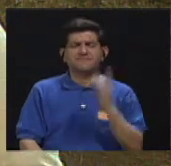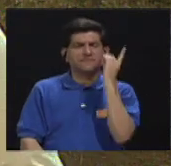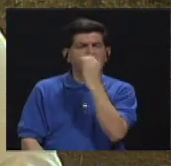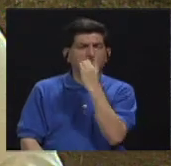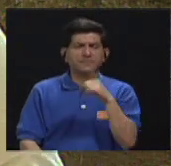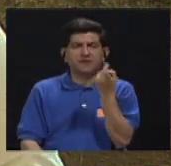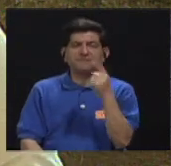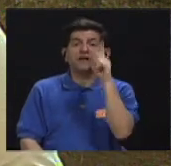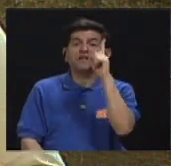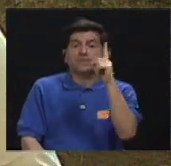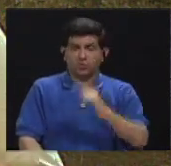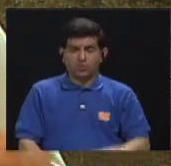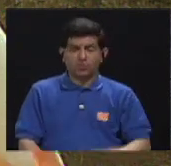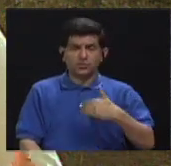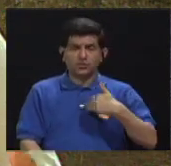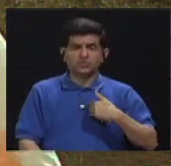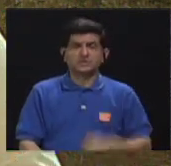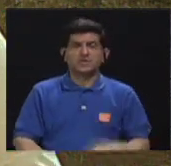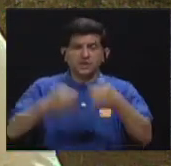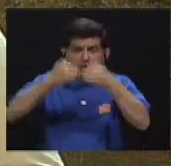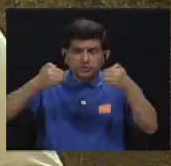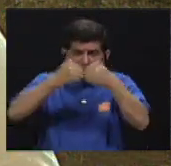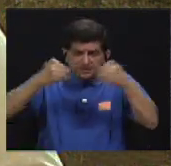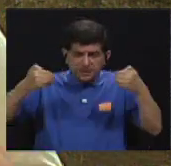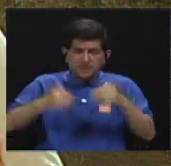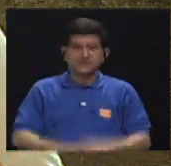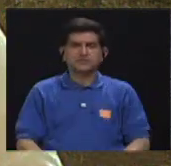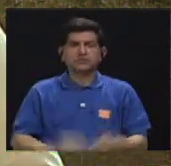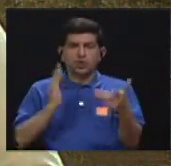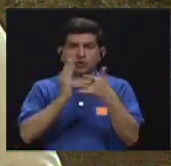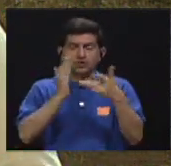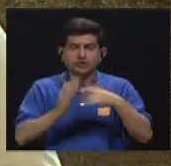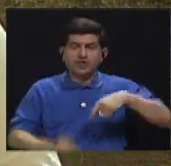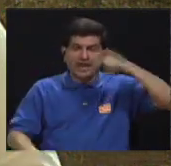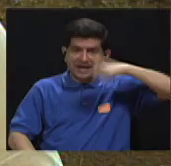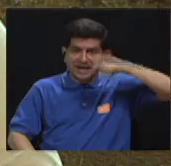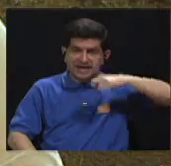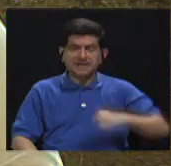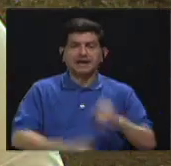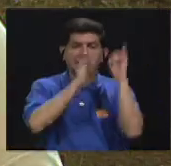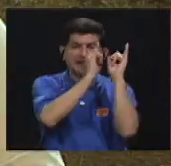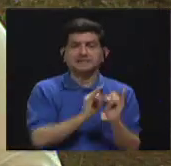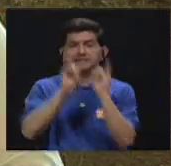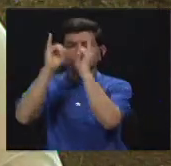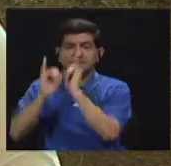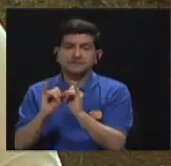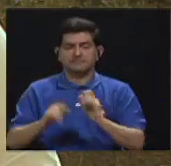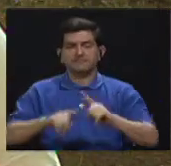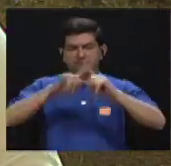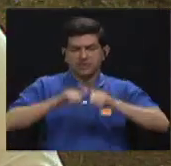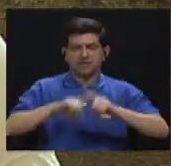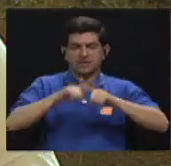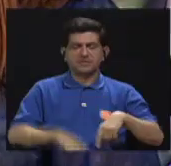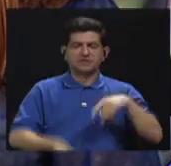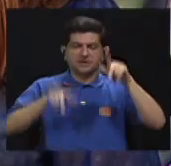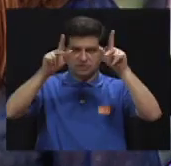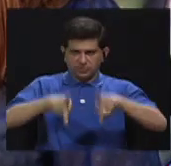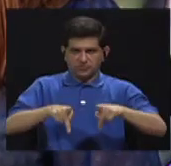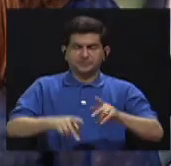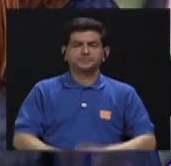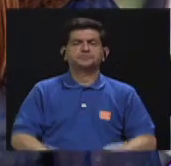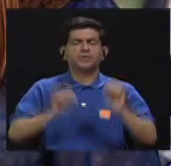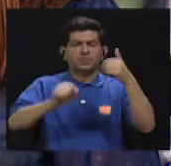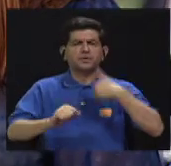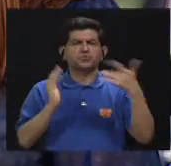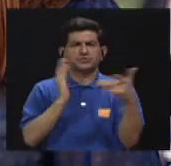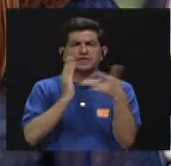un diente, si tengo espacios entre los dientes, la técnica de cepillado va a ser individualizada dependiendo de cada persona. O sea, podemos